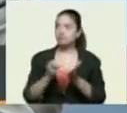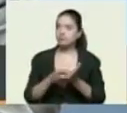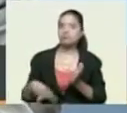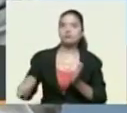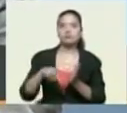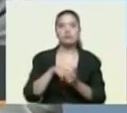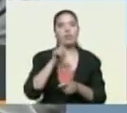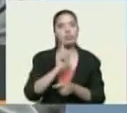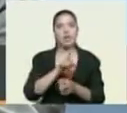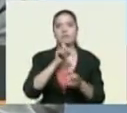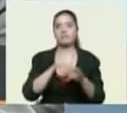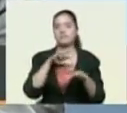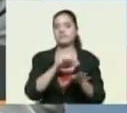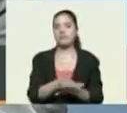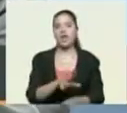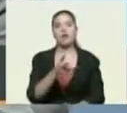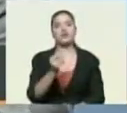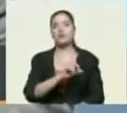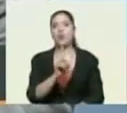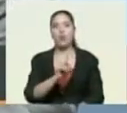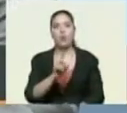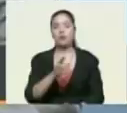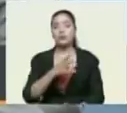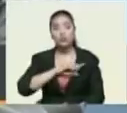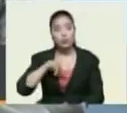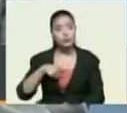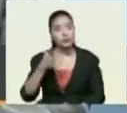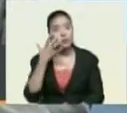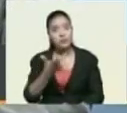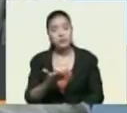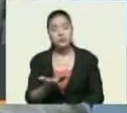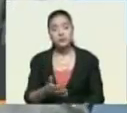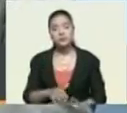donde debe estar, pues, y no como en efecto hemos visto,